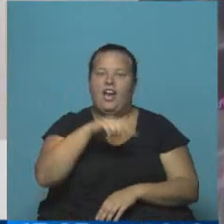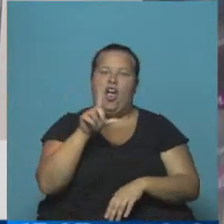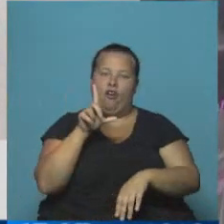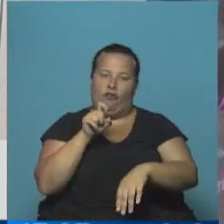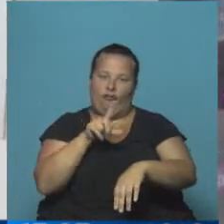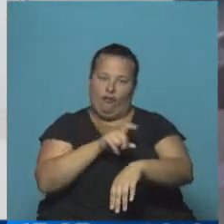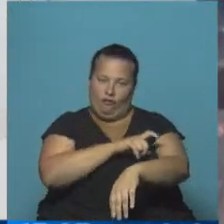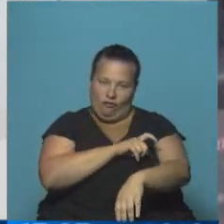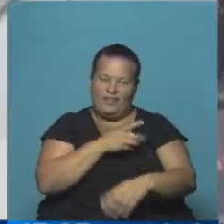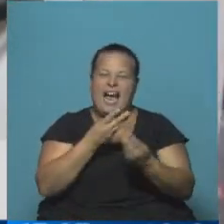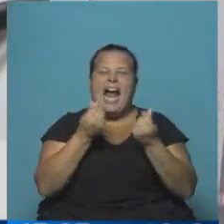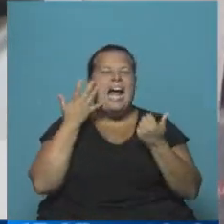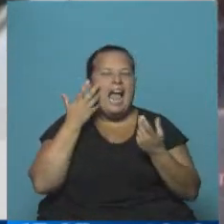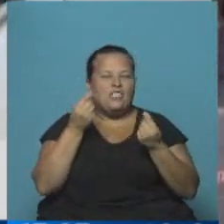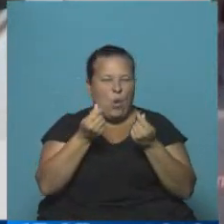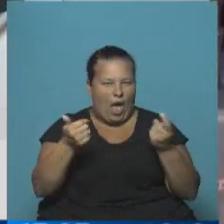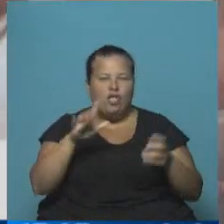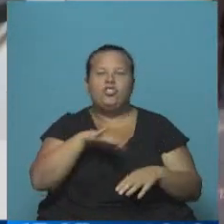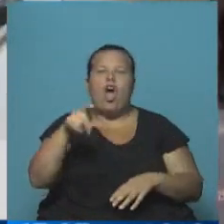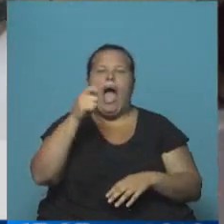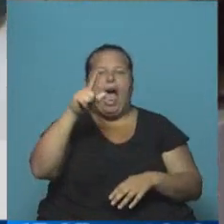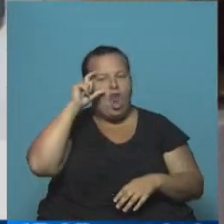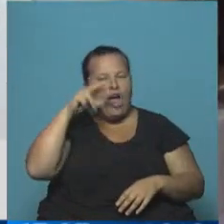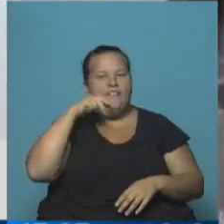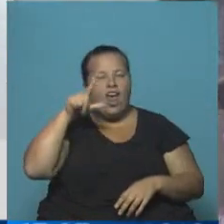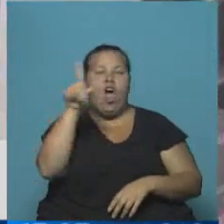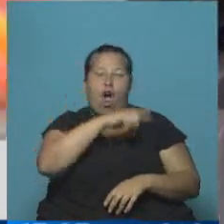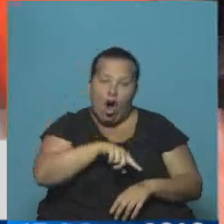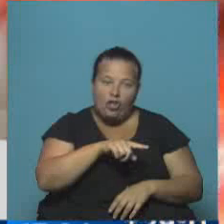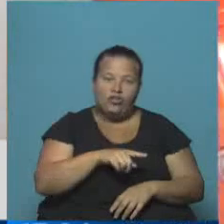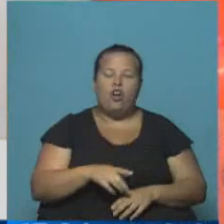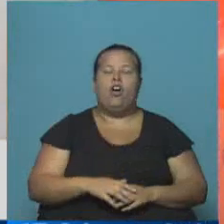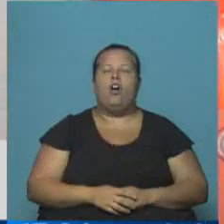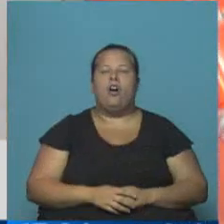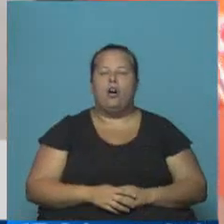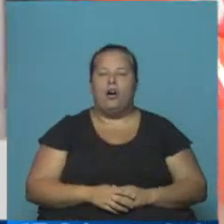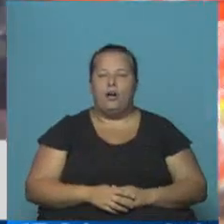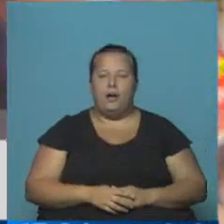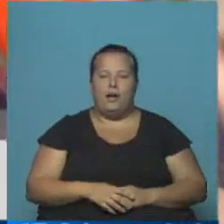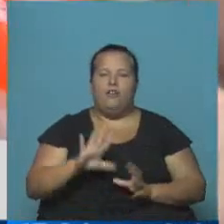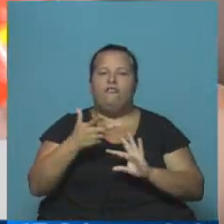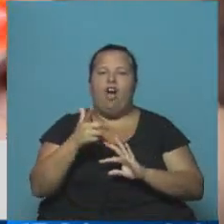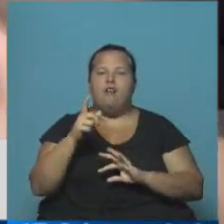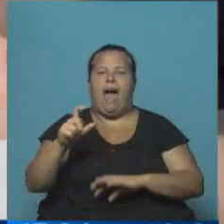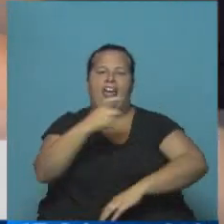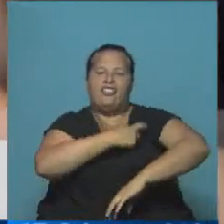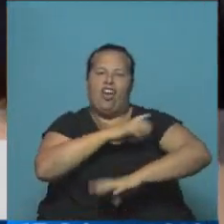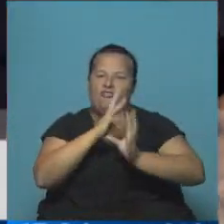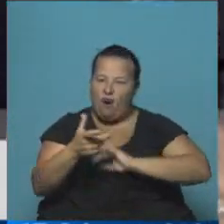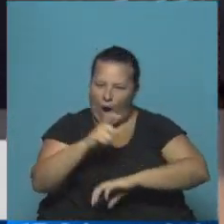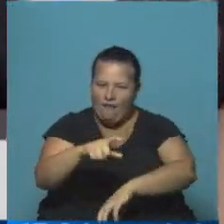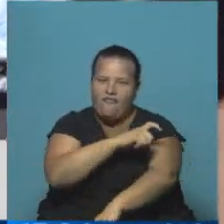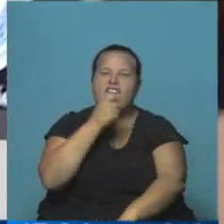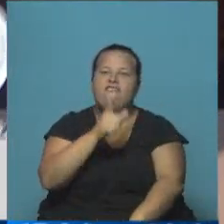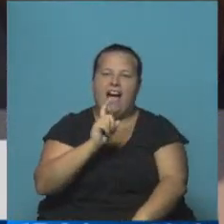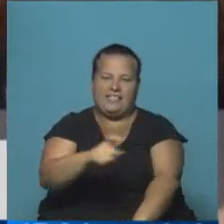spray que ya no es grasoso todos tienen Alo Vera y después está este que es en forma de tipo de desodorante que es más